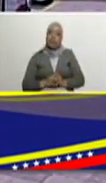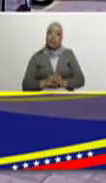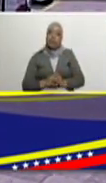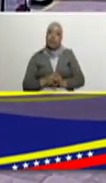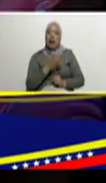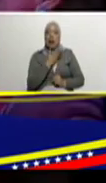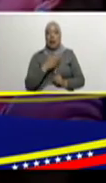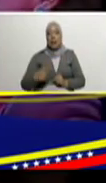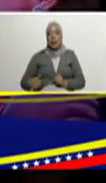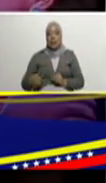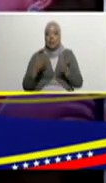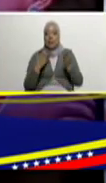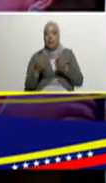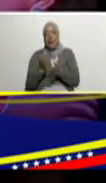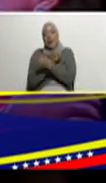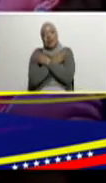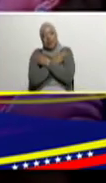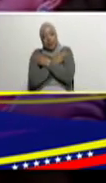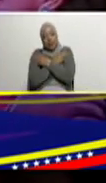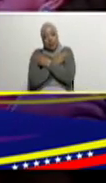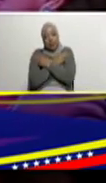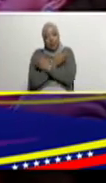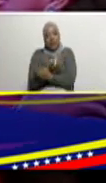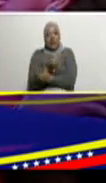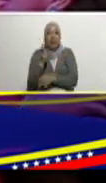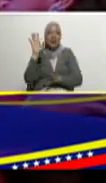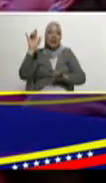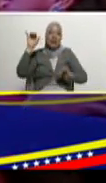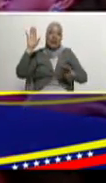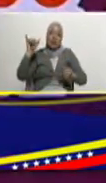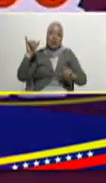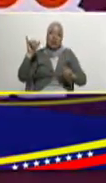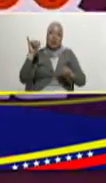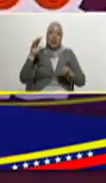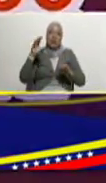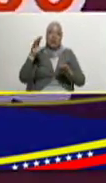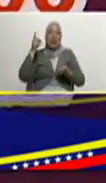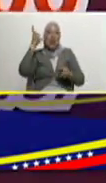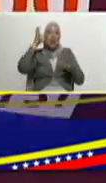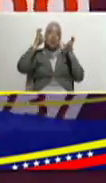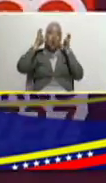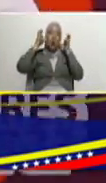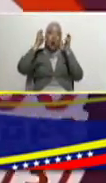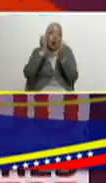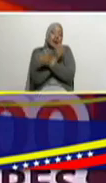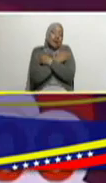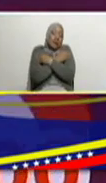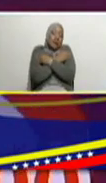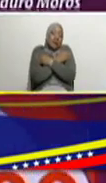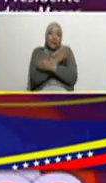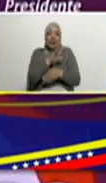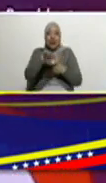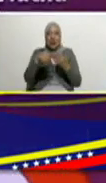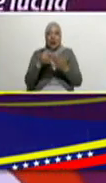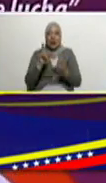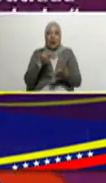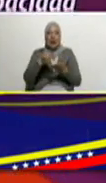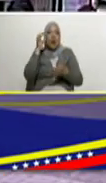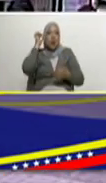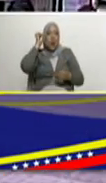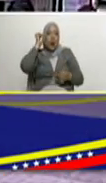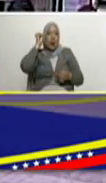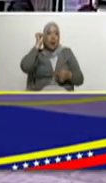Recibe entonces usted un gran saludo y nos despedimos con este cornetazo y un gran abrazo de parte de todas las mujeres,